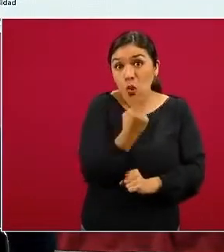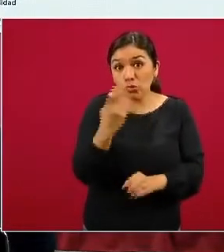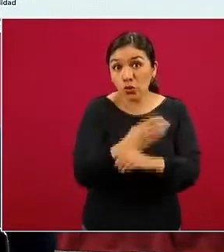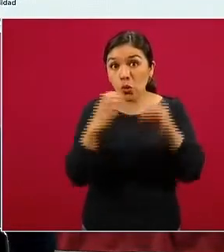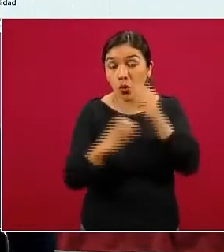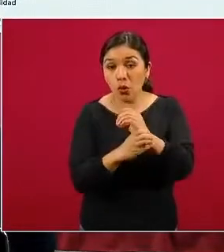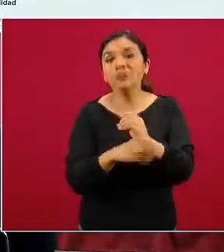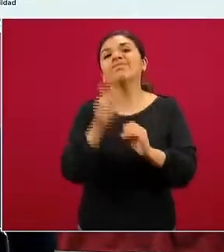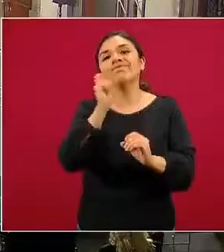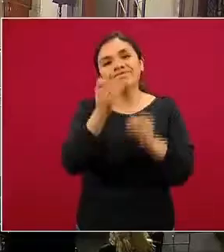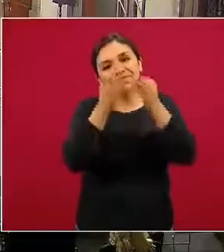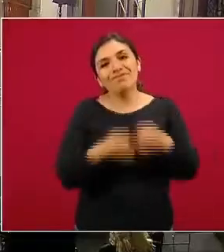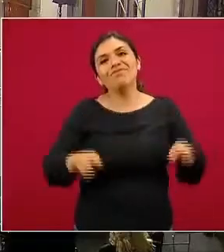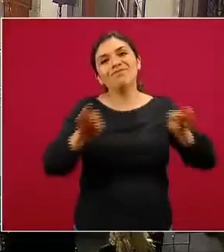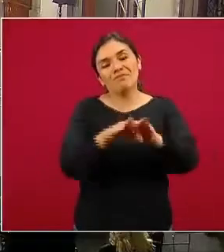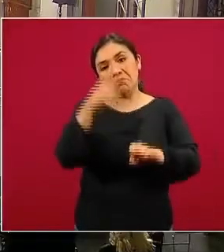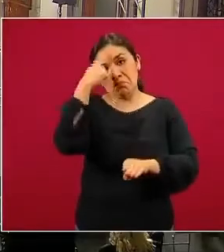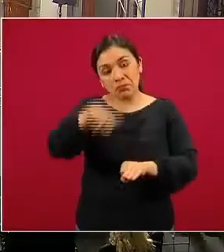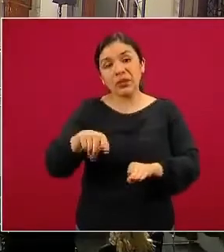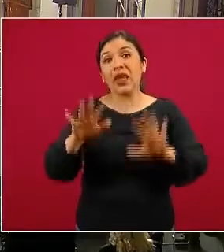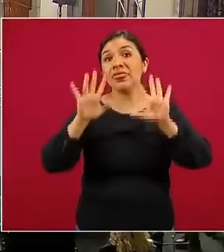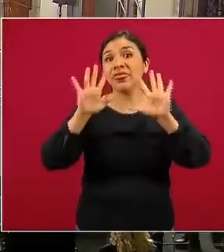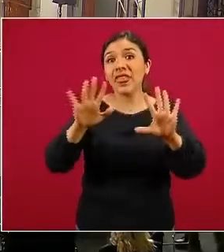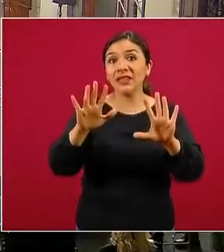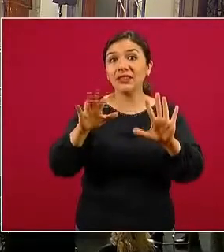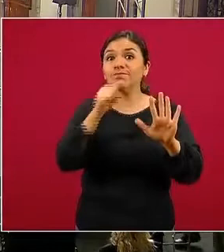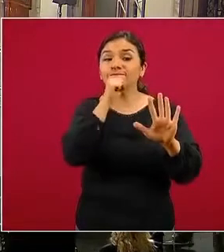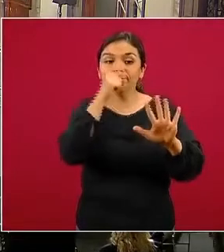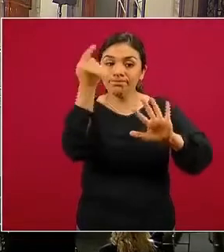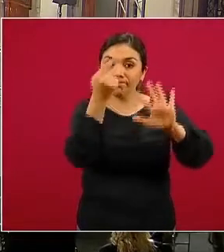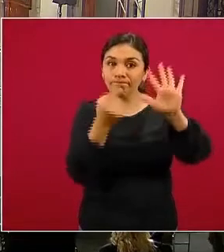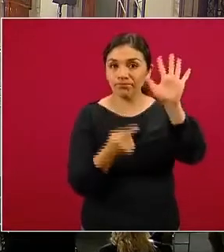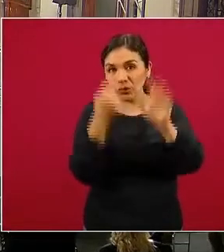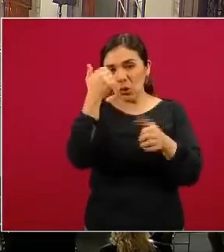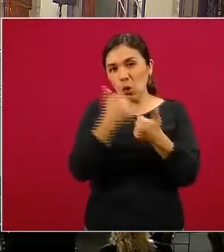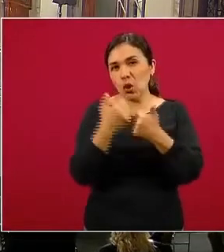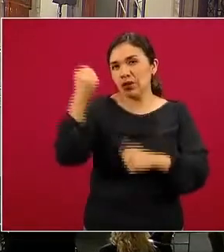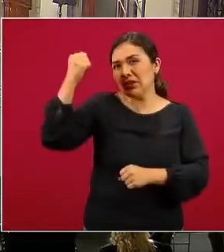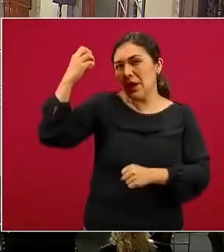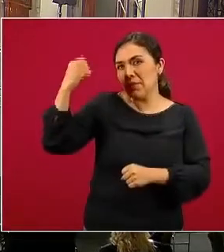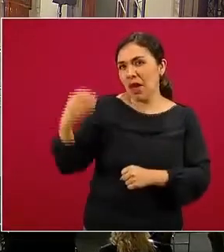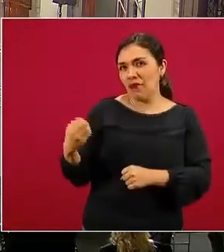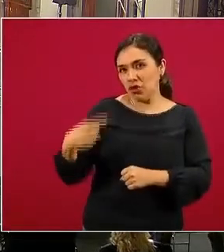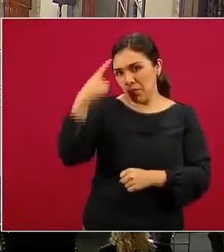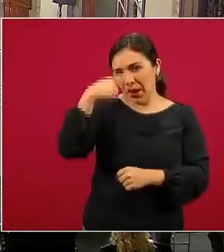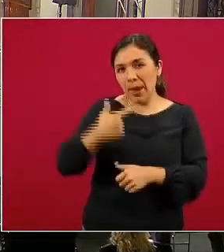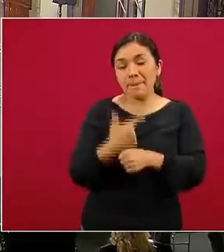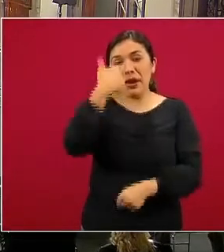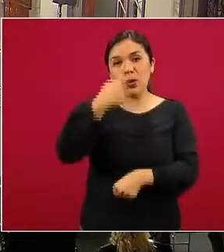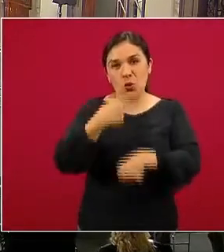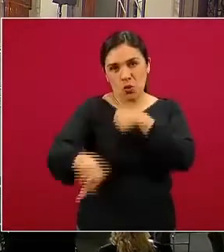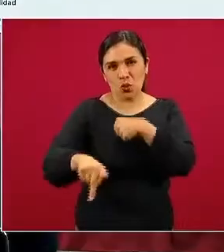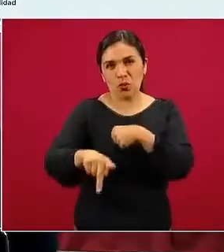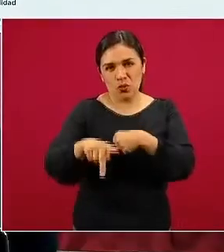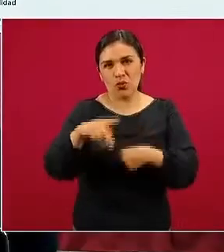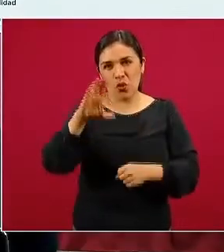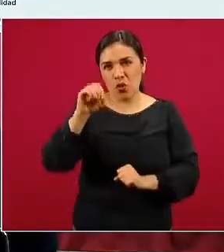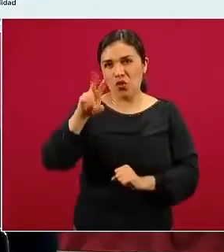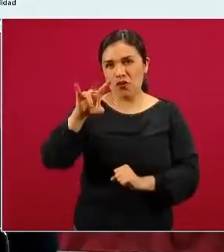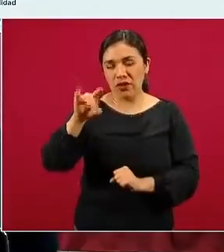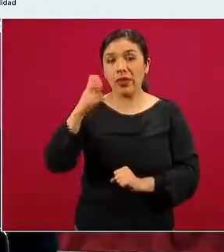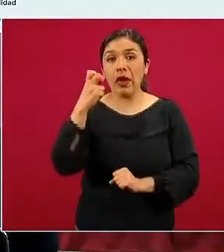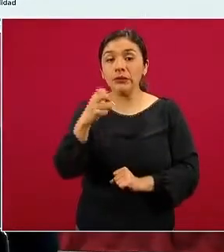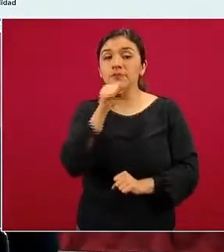indicadores forman parte de los 10 indicadores que tiene el semáforo de riesgo COVID, a través del cual se calcula precisamente